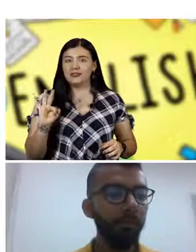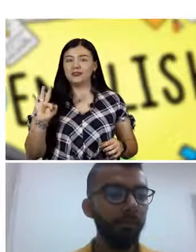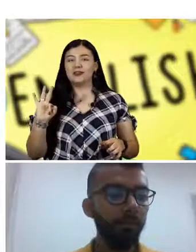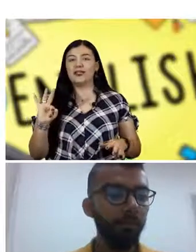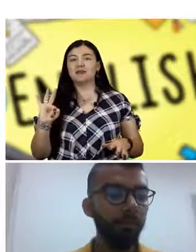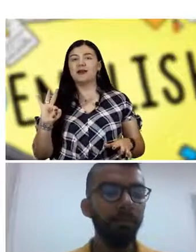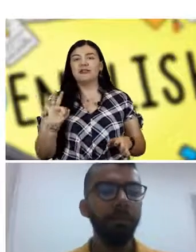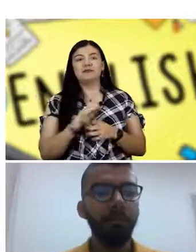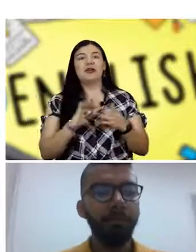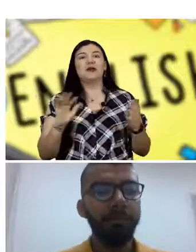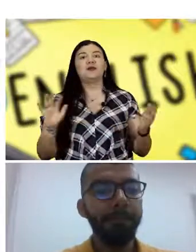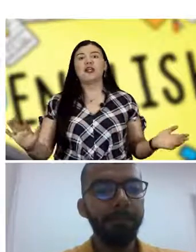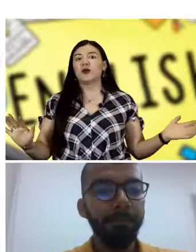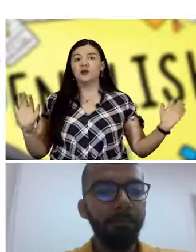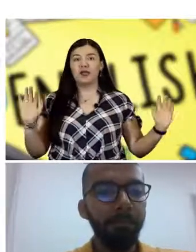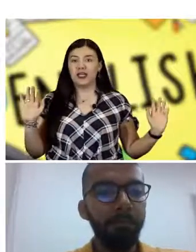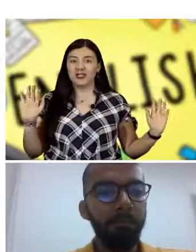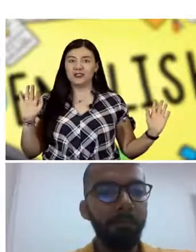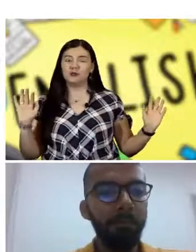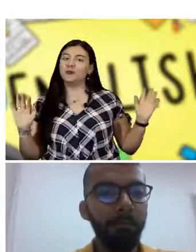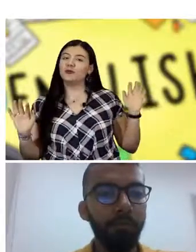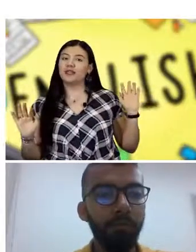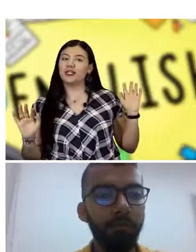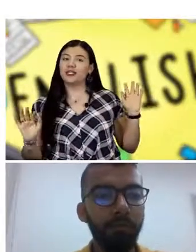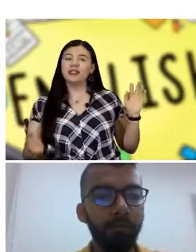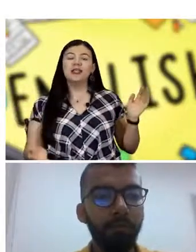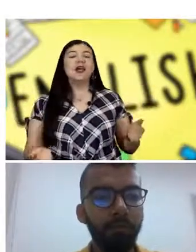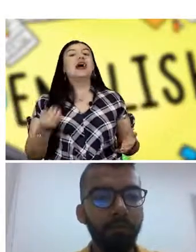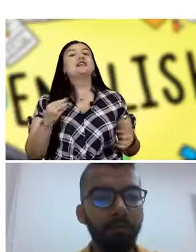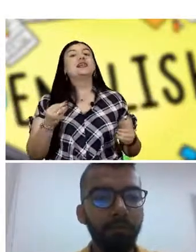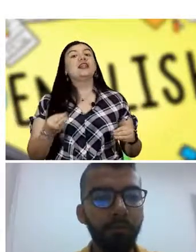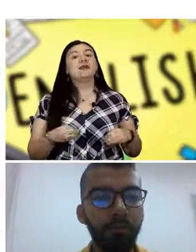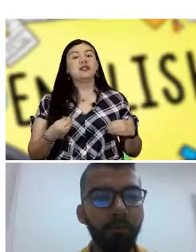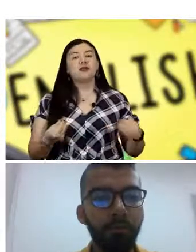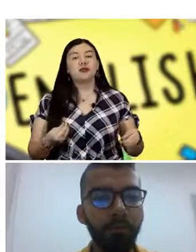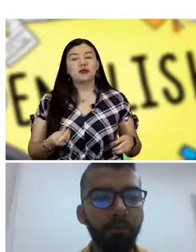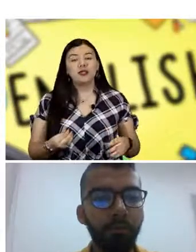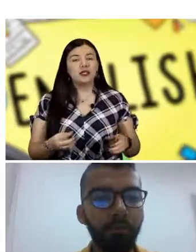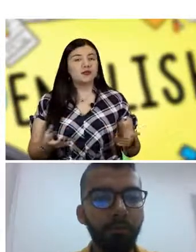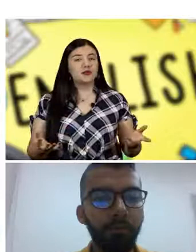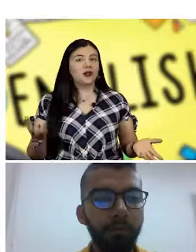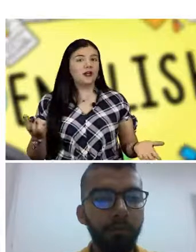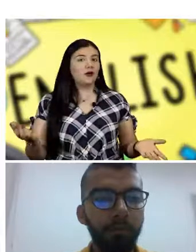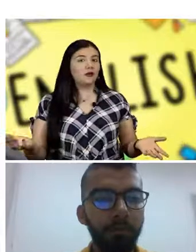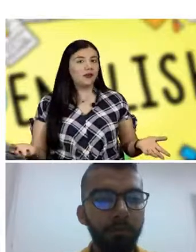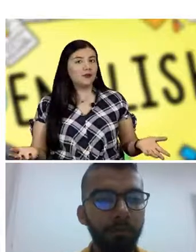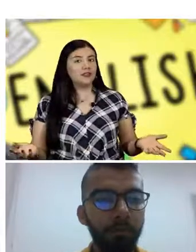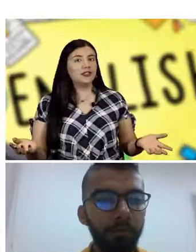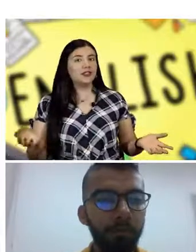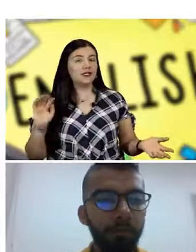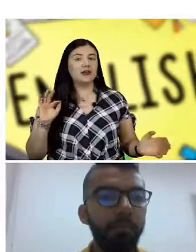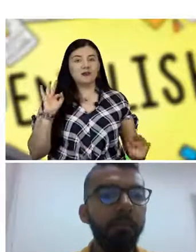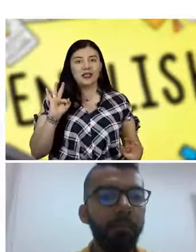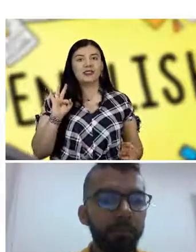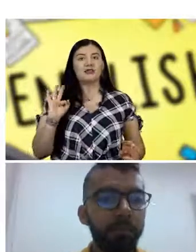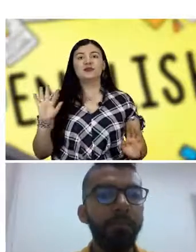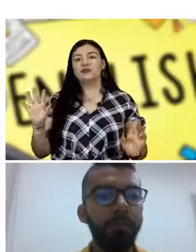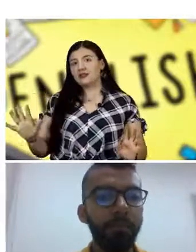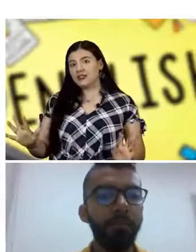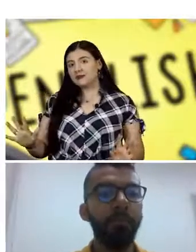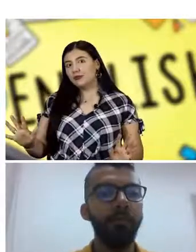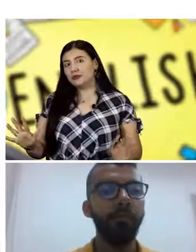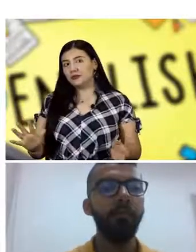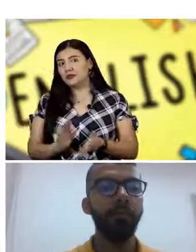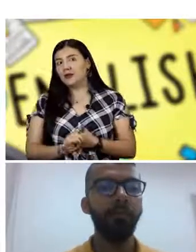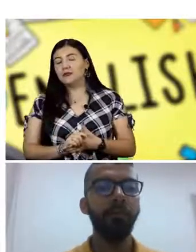más. ¿Listo? 3 más para mirar cómo quedan estos puntajes. Así le damos la oportunidad de pronto a otra persona que obtenga